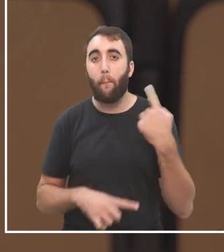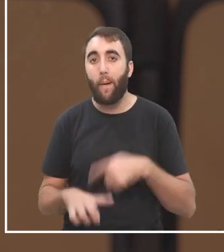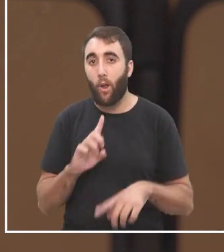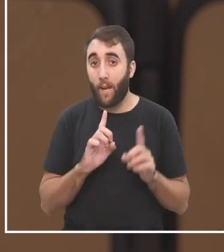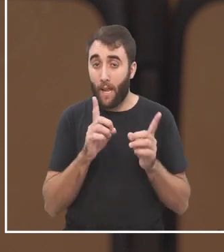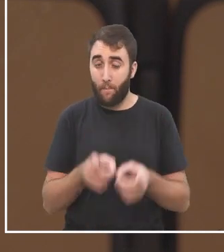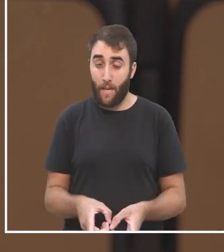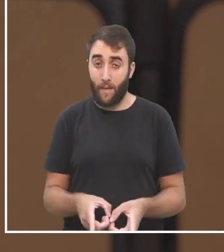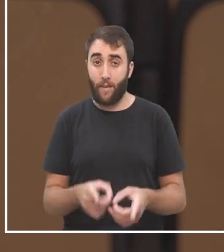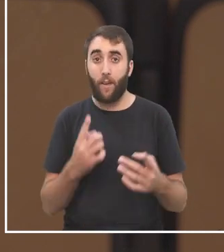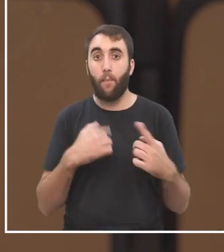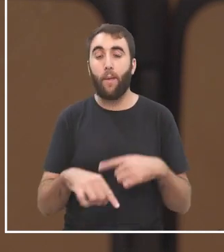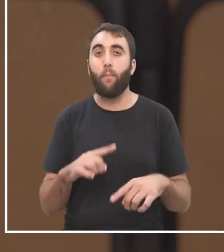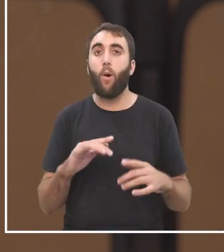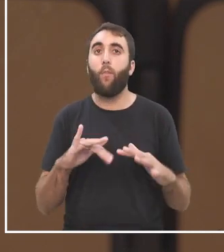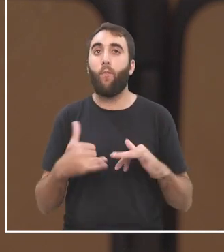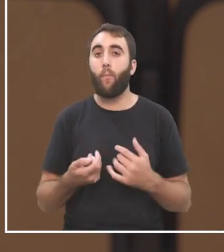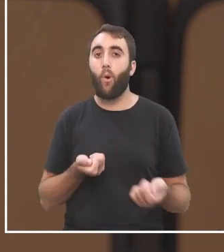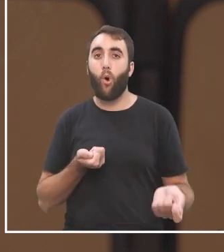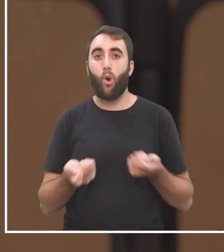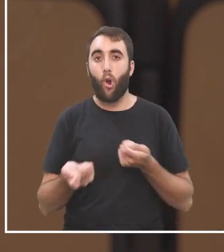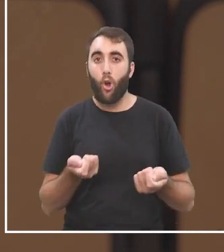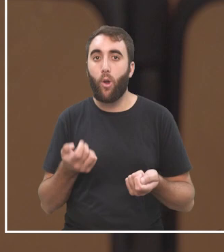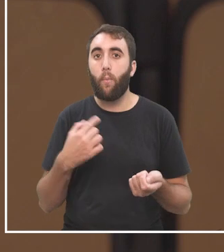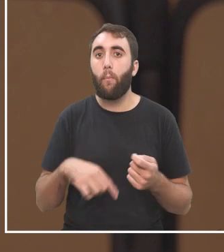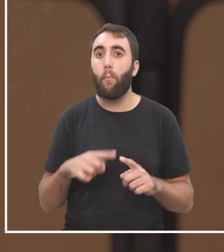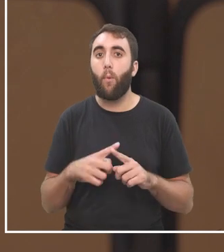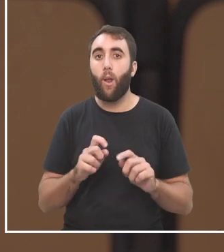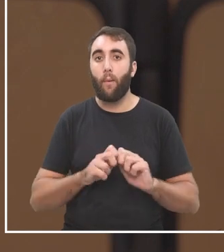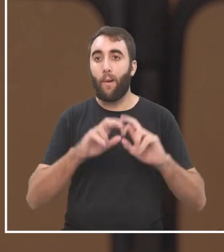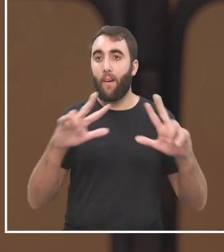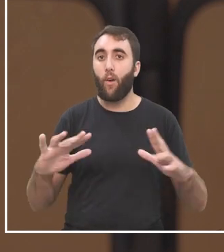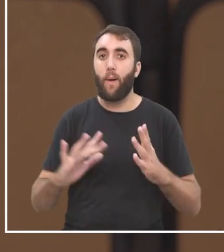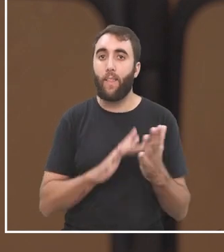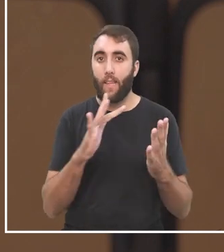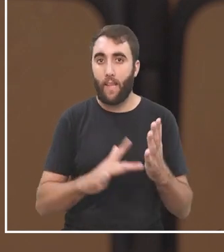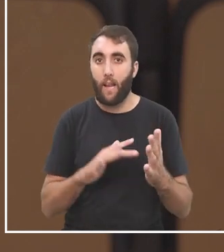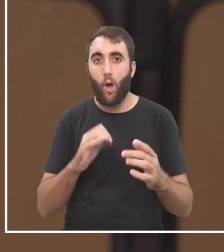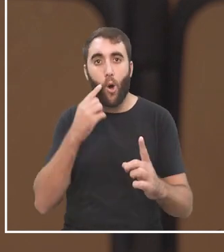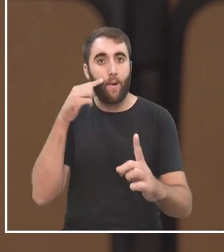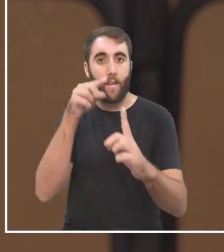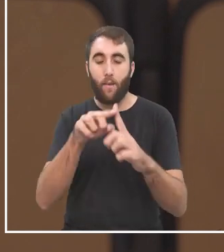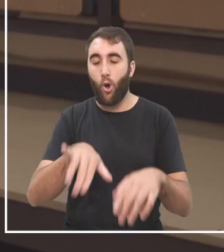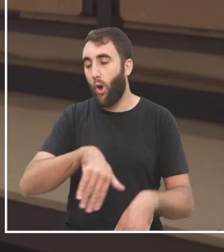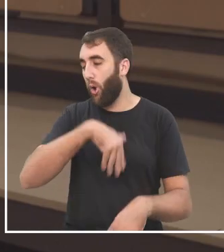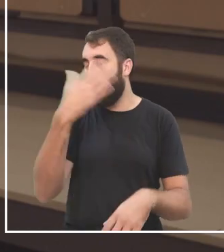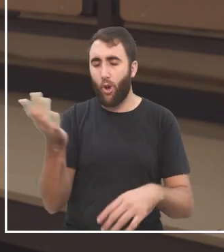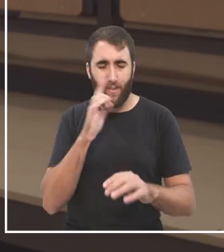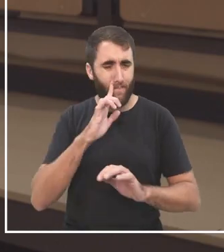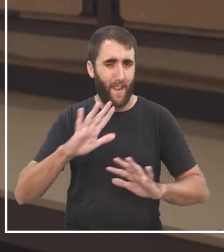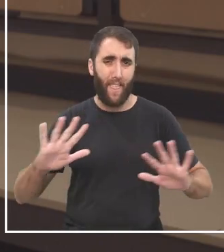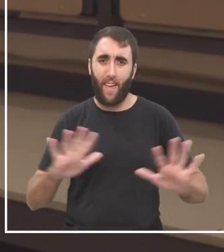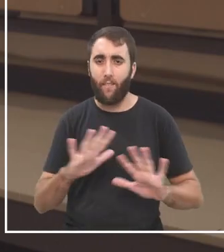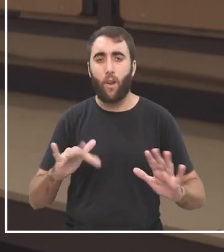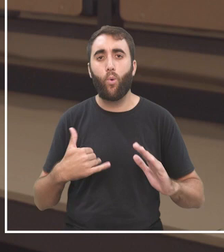tiempo es un entorno que está dominado por plataformas digitales que tienen objetivos que no tienen nada que ver